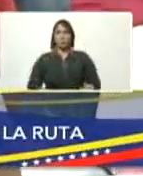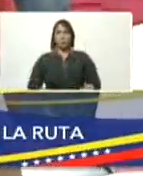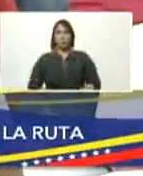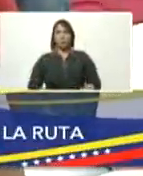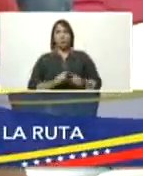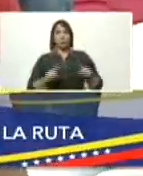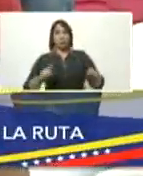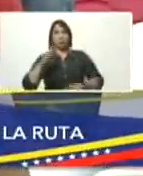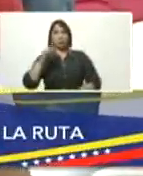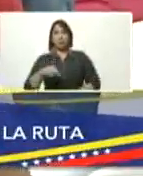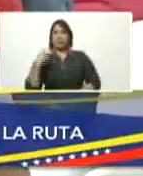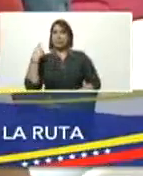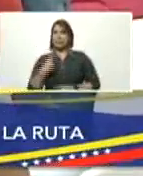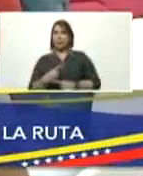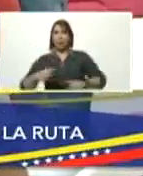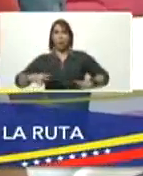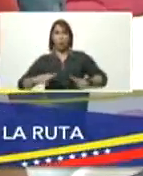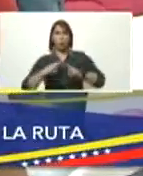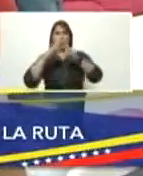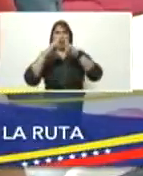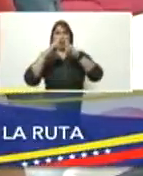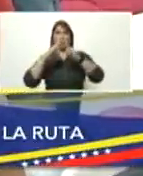Pero tenemos que ir al encuentro